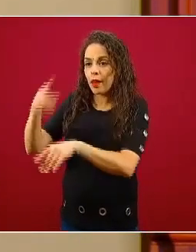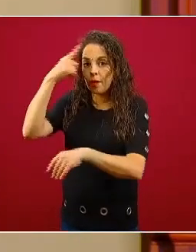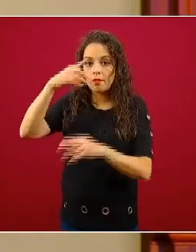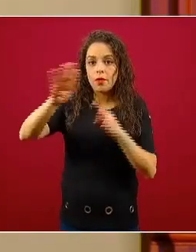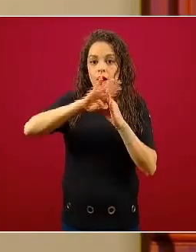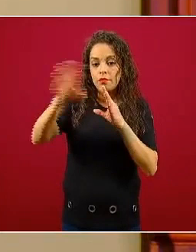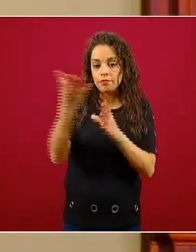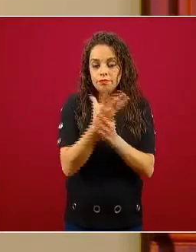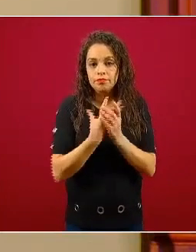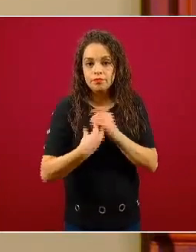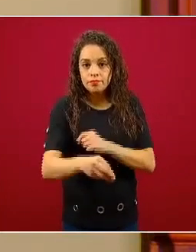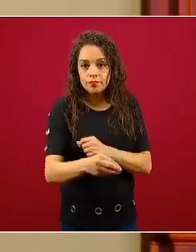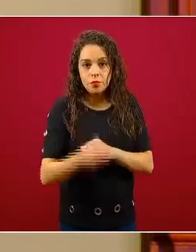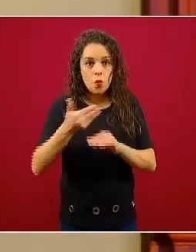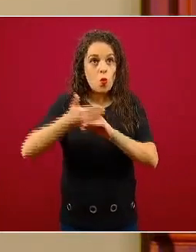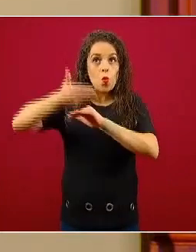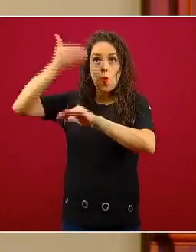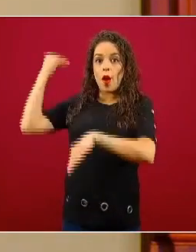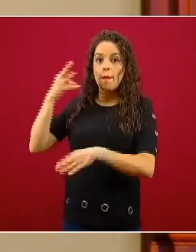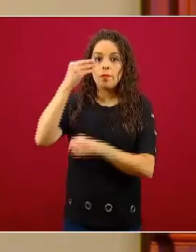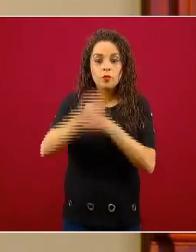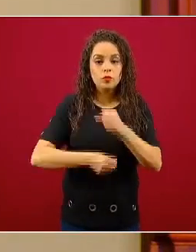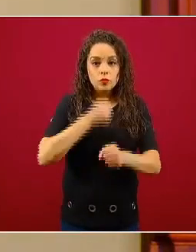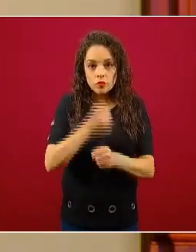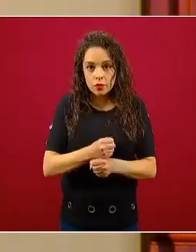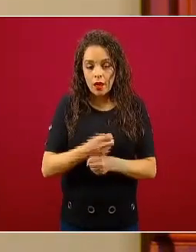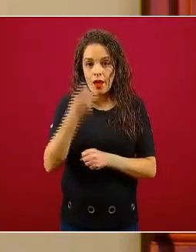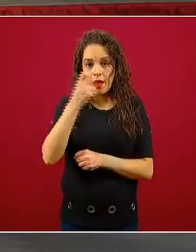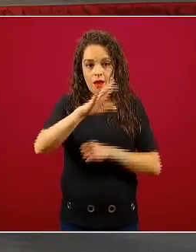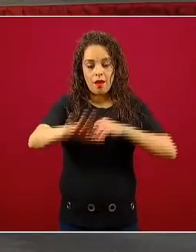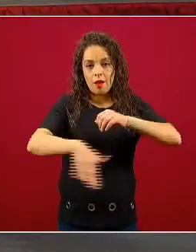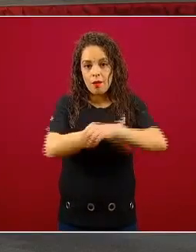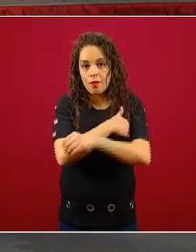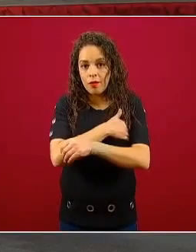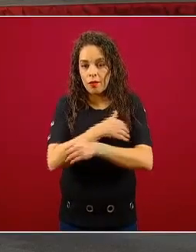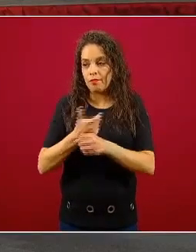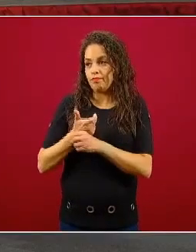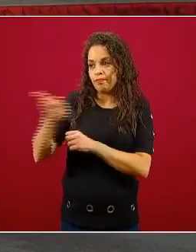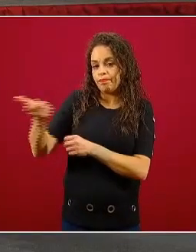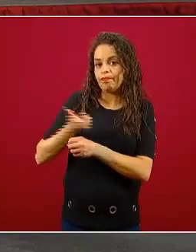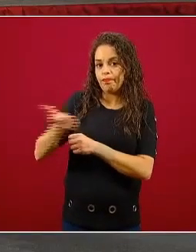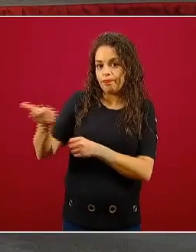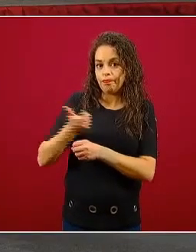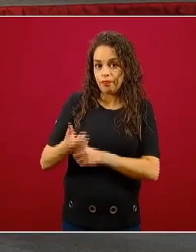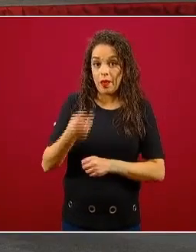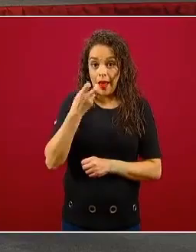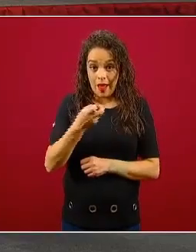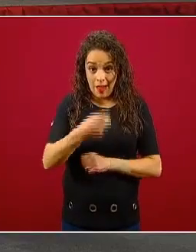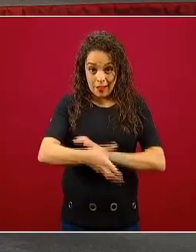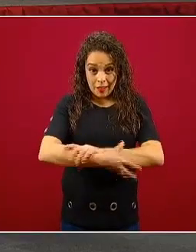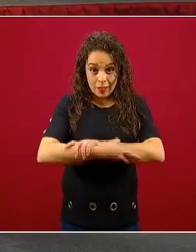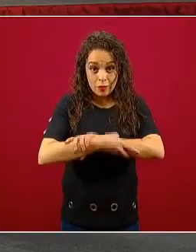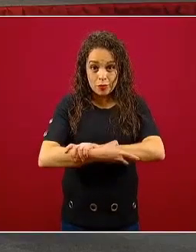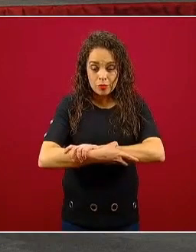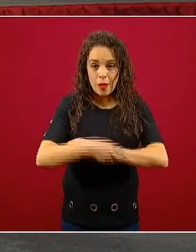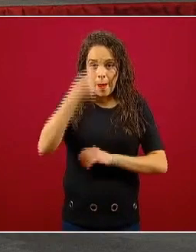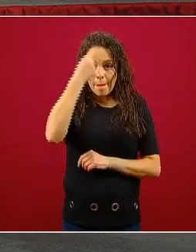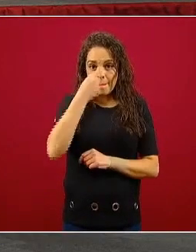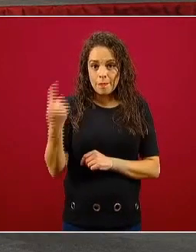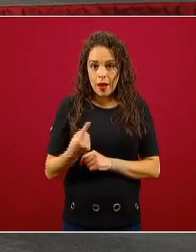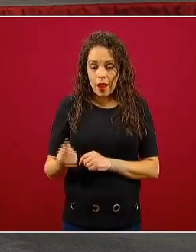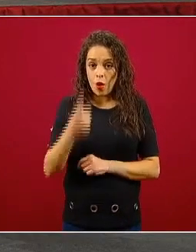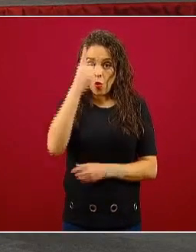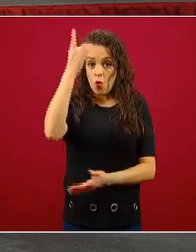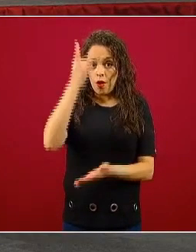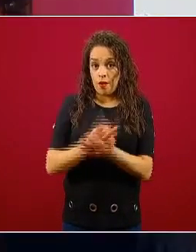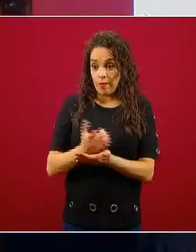muchos años atrás, una suerte de remesa. Por eso es que estos círculos de solidaridad no es solamente pagar lo